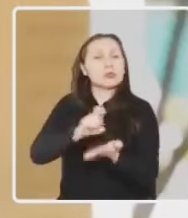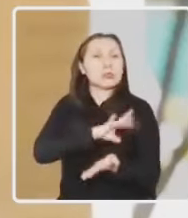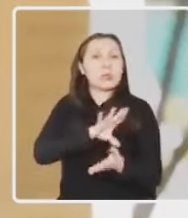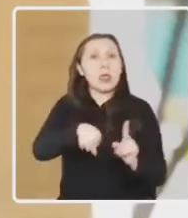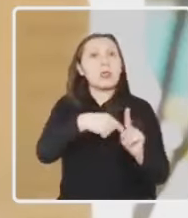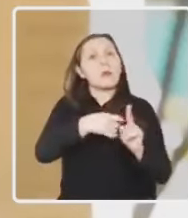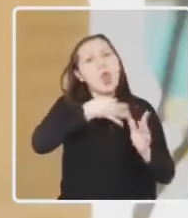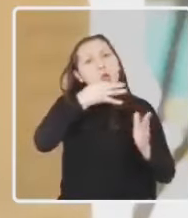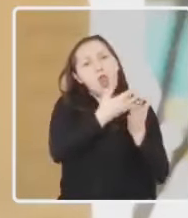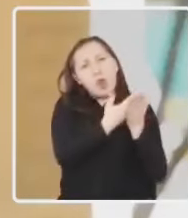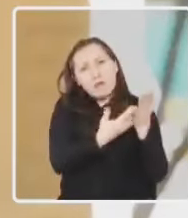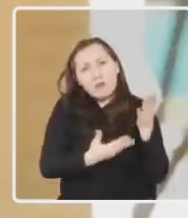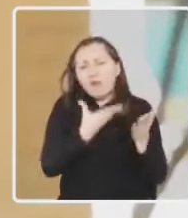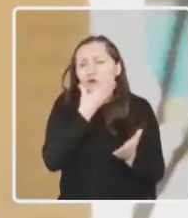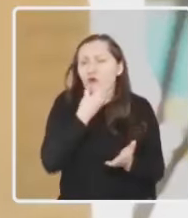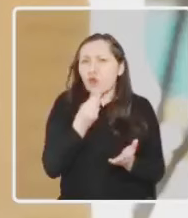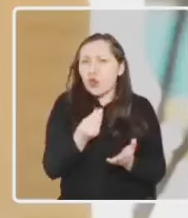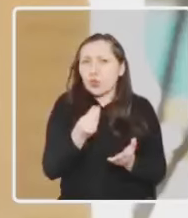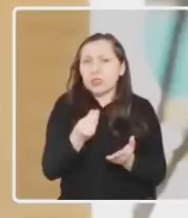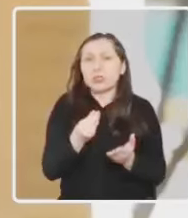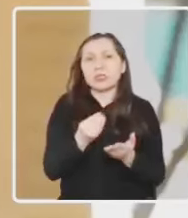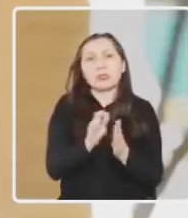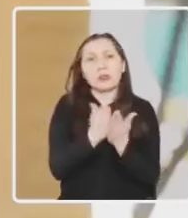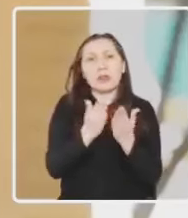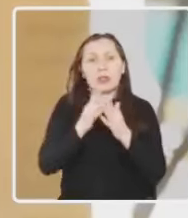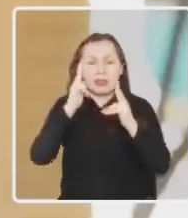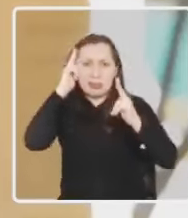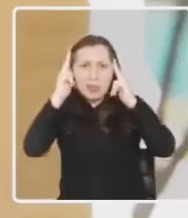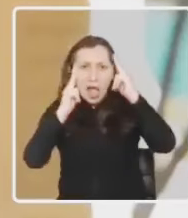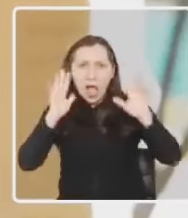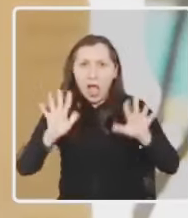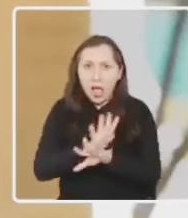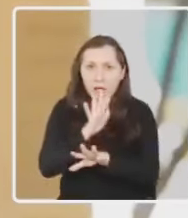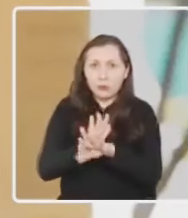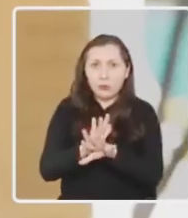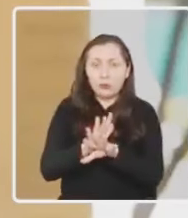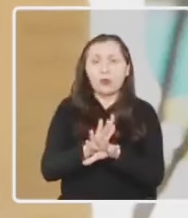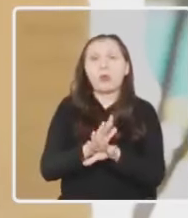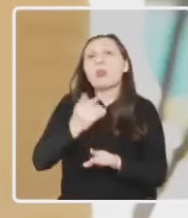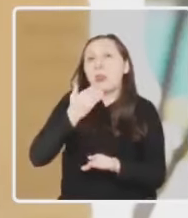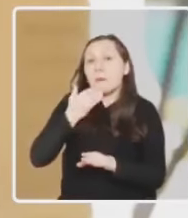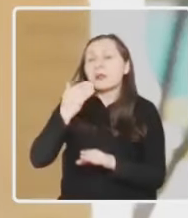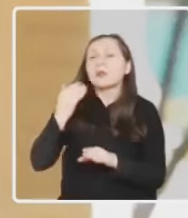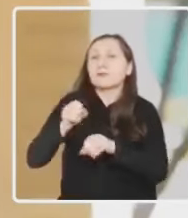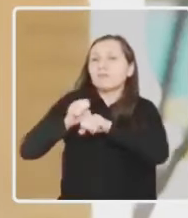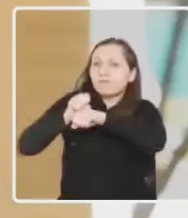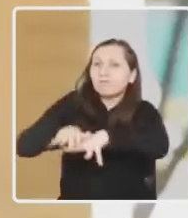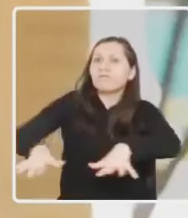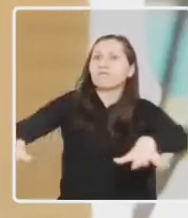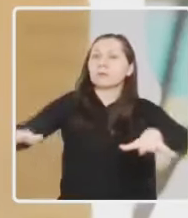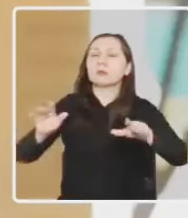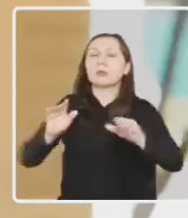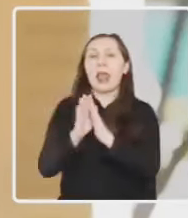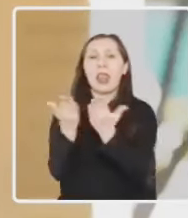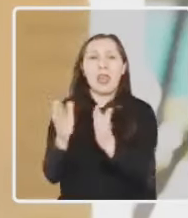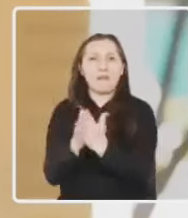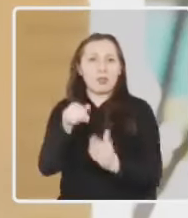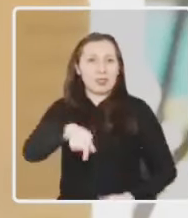escribir novelas muy bonitas y obras de teatro, se dedicó a difundir el libro en